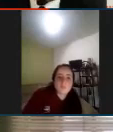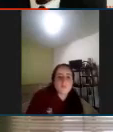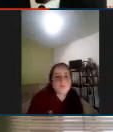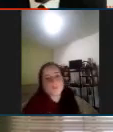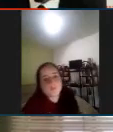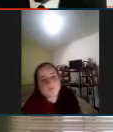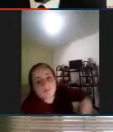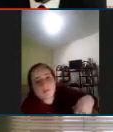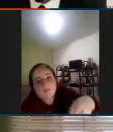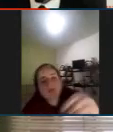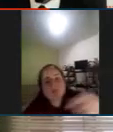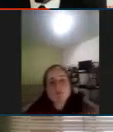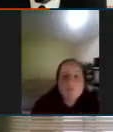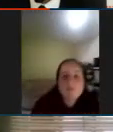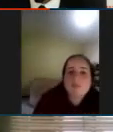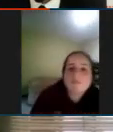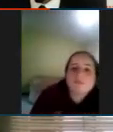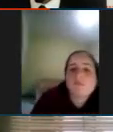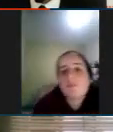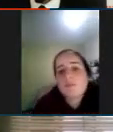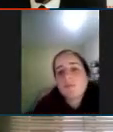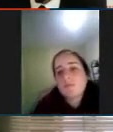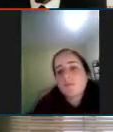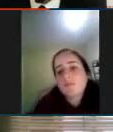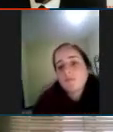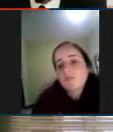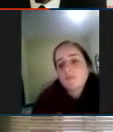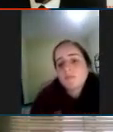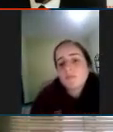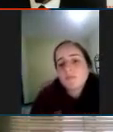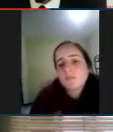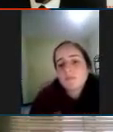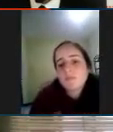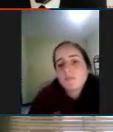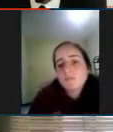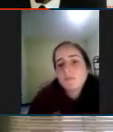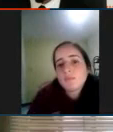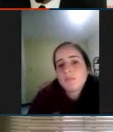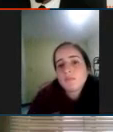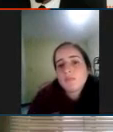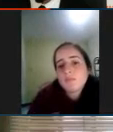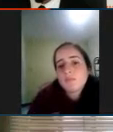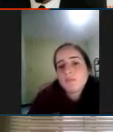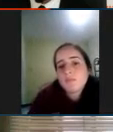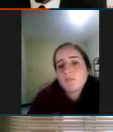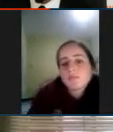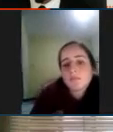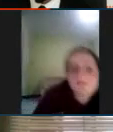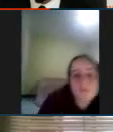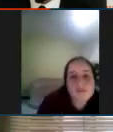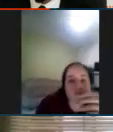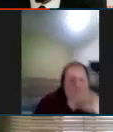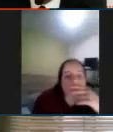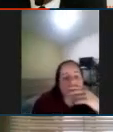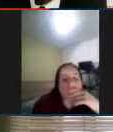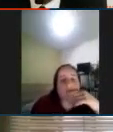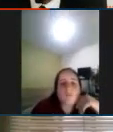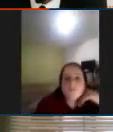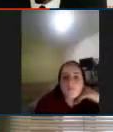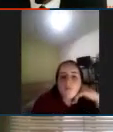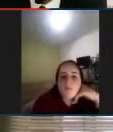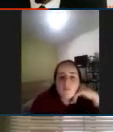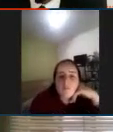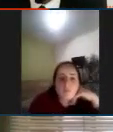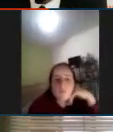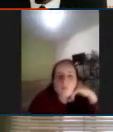pienso que tiene las dos son particularidades. Por el derecho público, pues en vista de que regula esas relaciones entre el